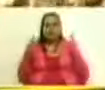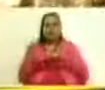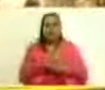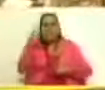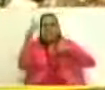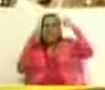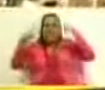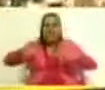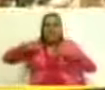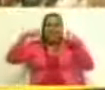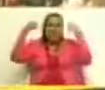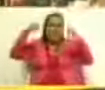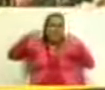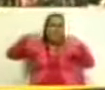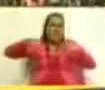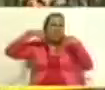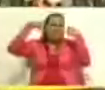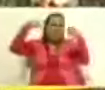¡Chávez vive y vive!